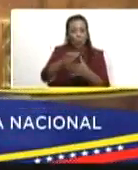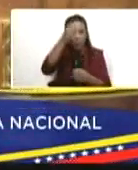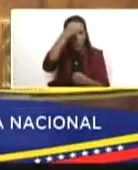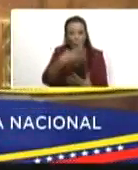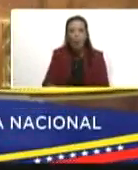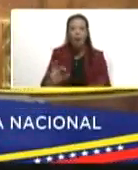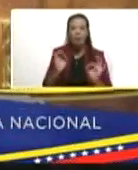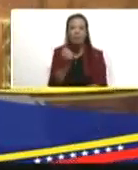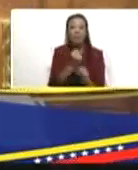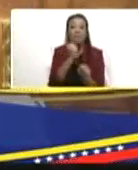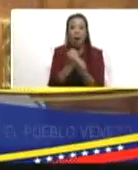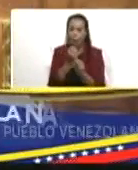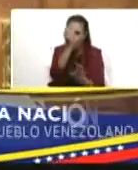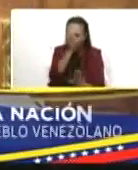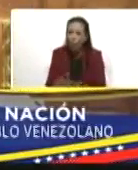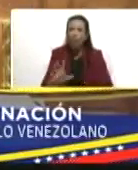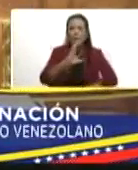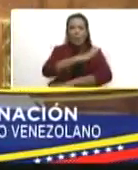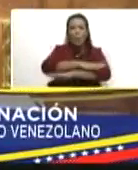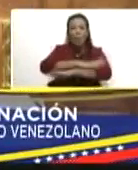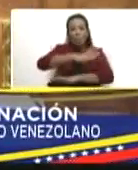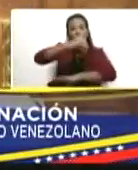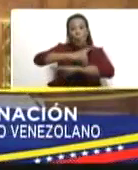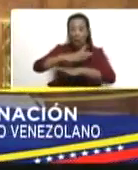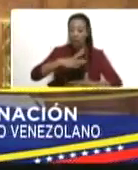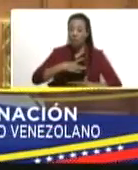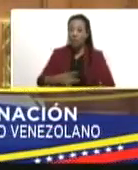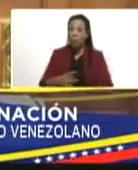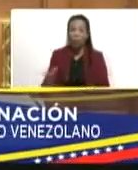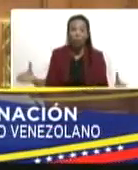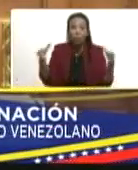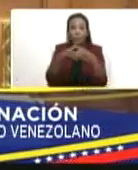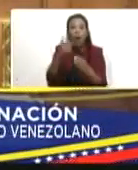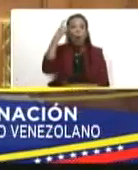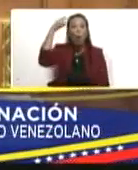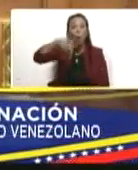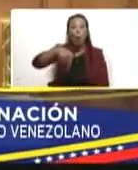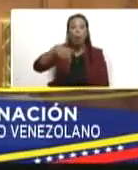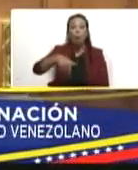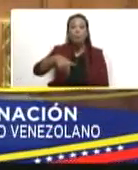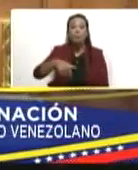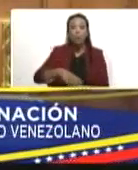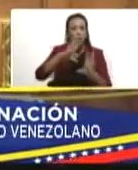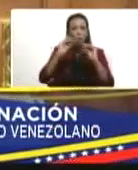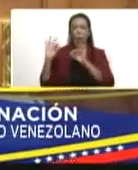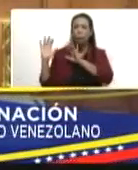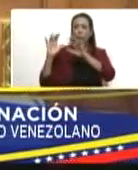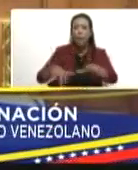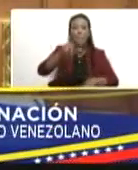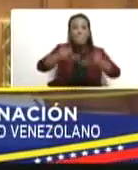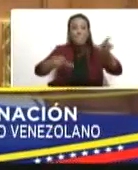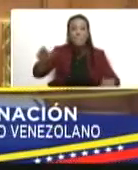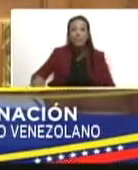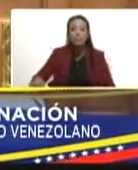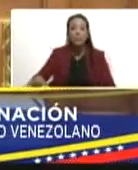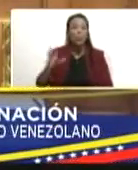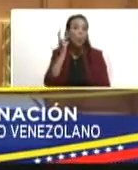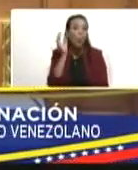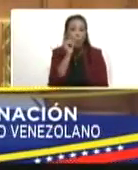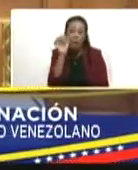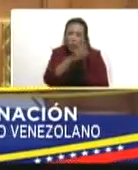nuestra democracia en virtud de esta iniciativa hoy todos los venezolanos y